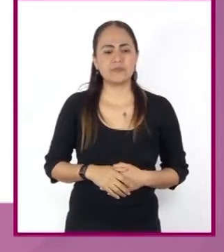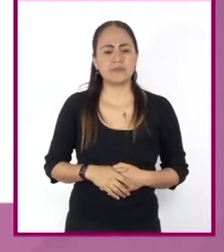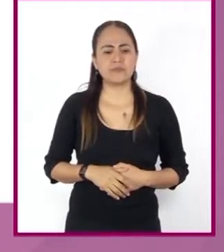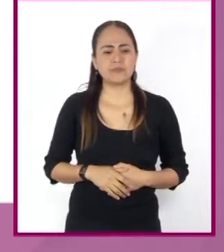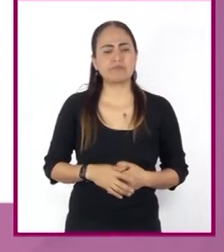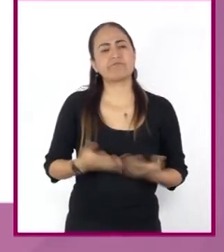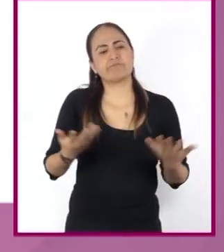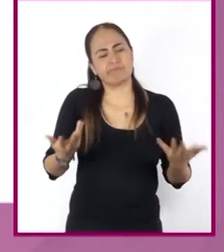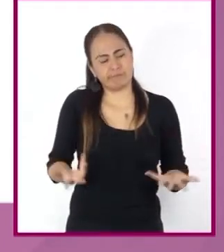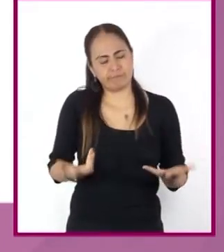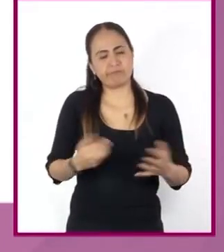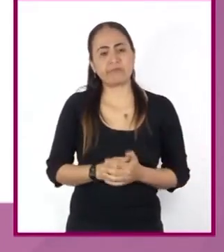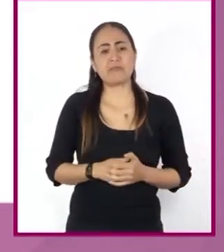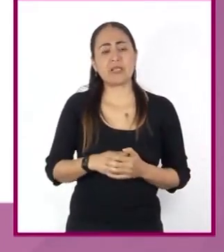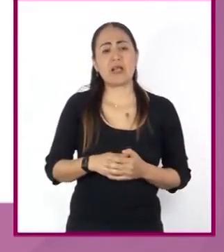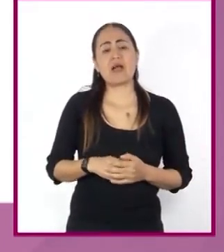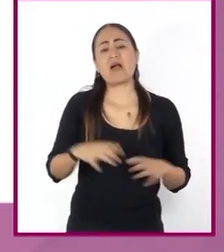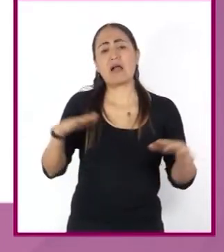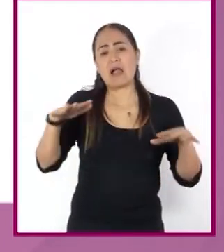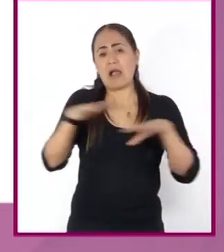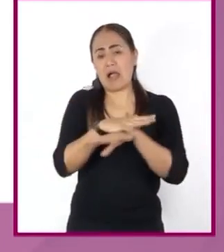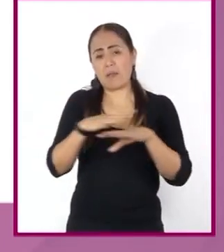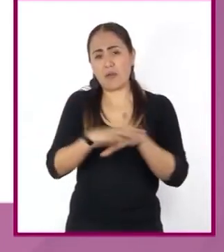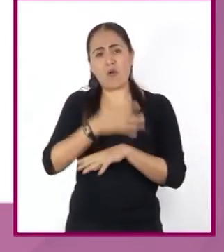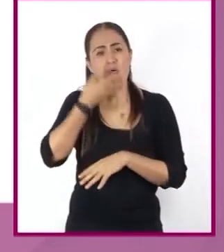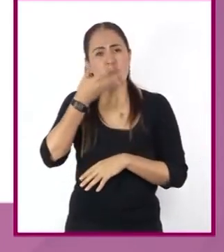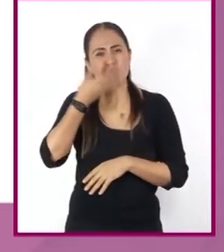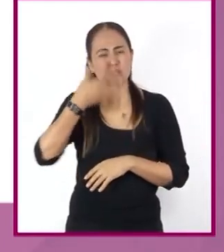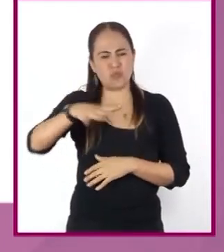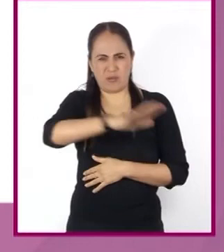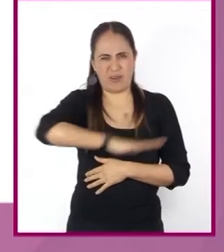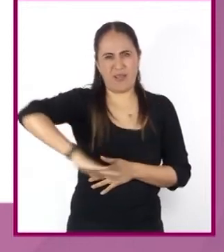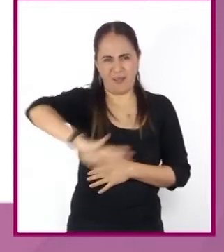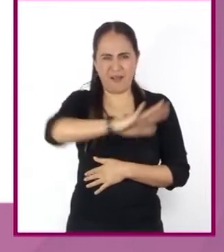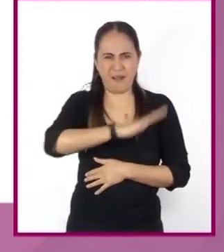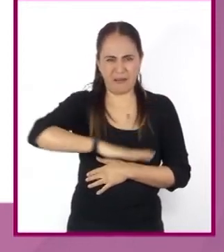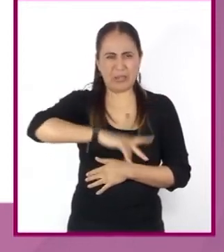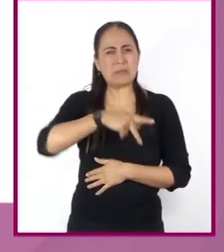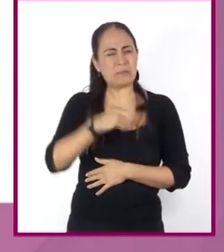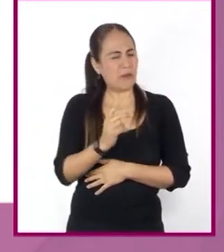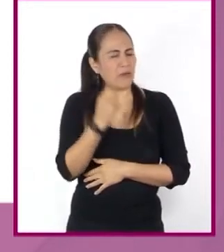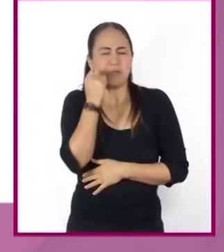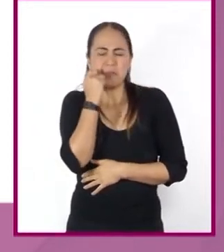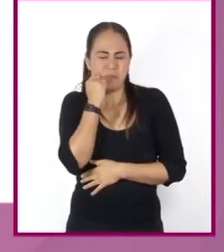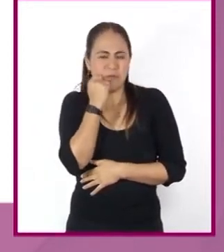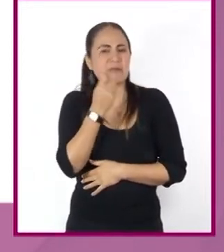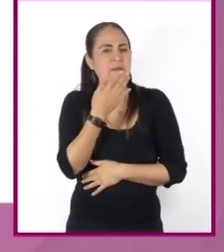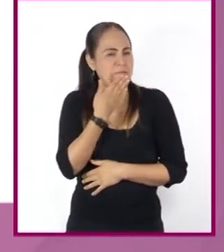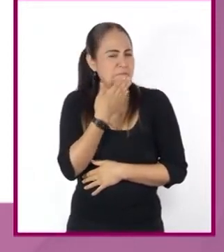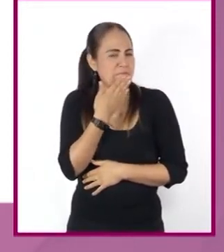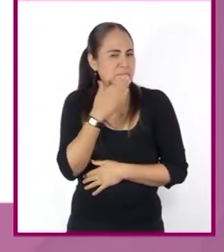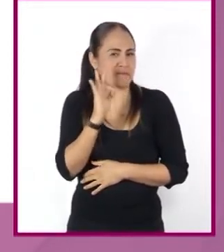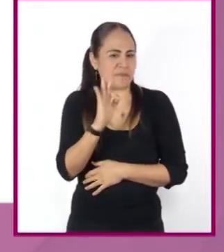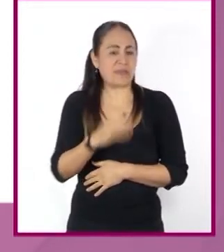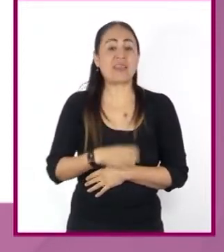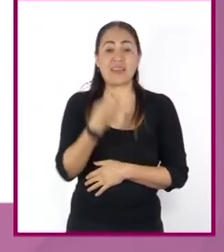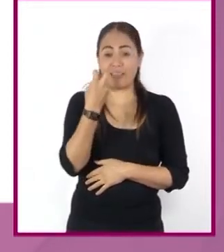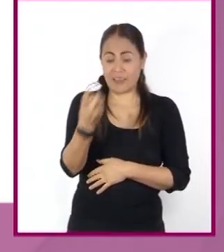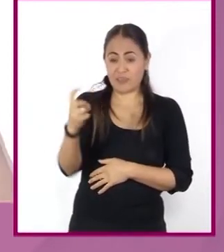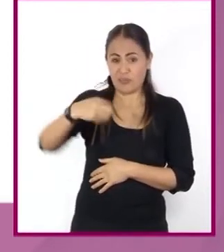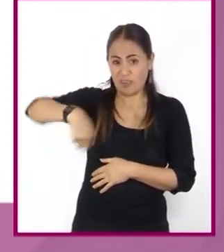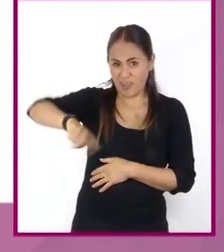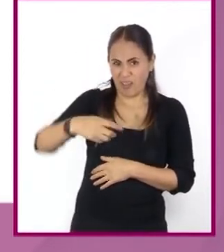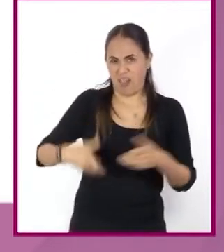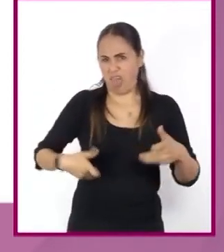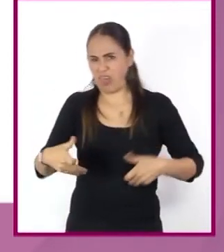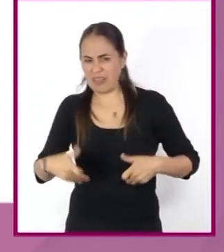Desde luego, eso cambió algunos de los hábitos en estos rumbos, pero bien valía la pena. Gracias a eso, se